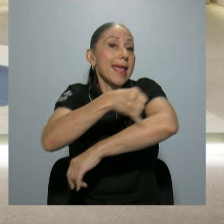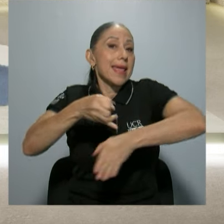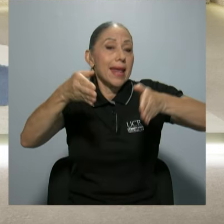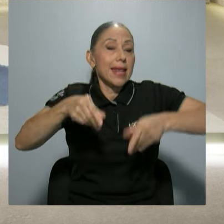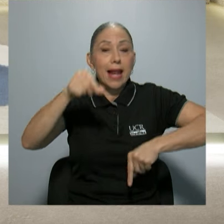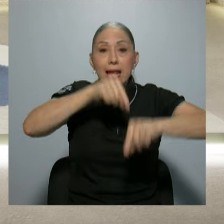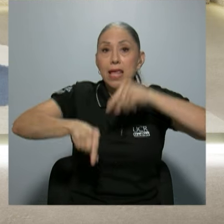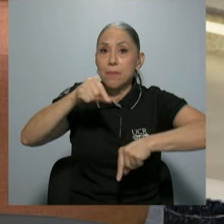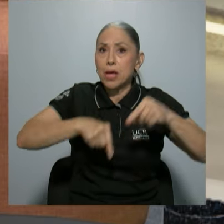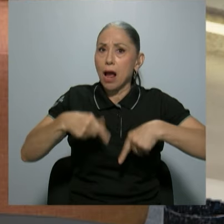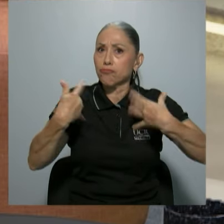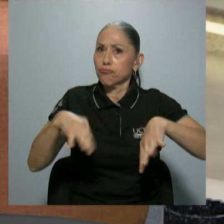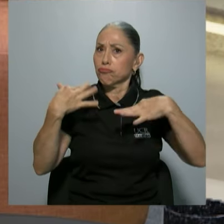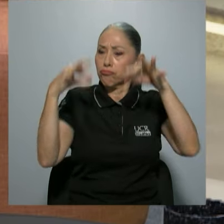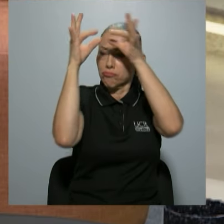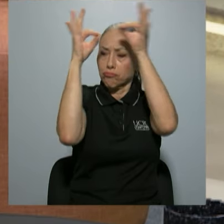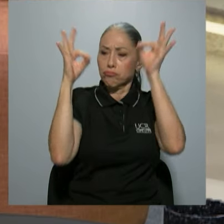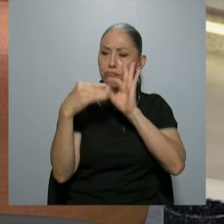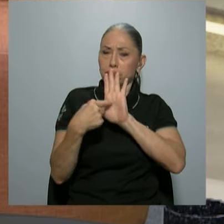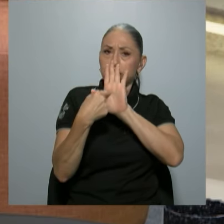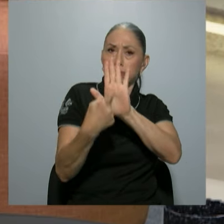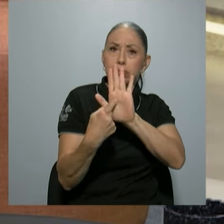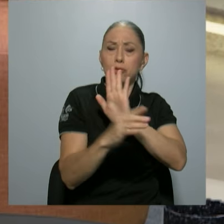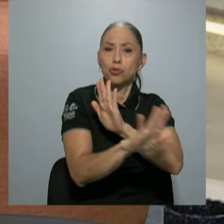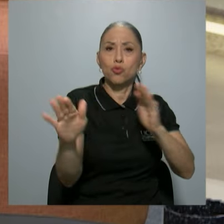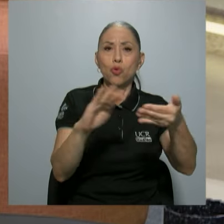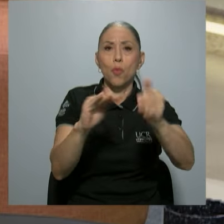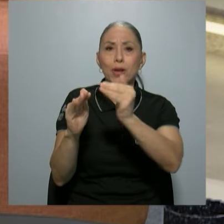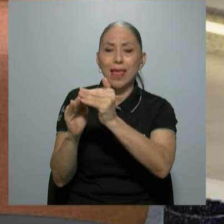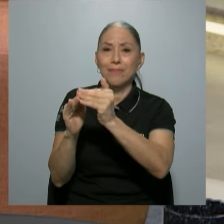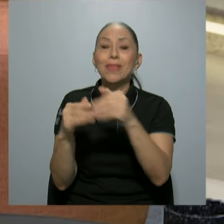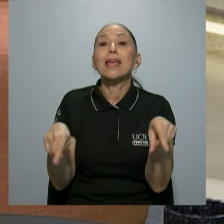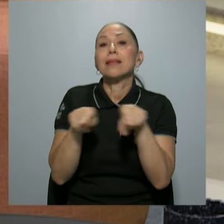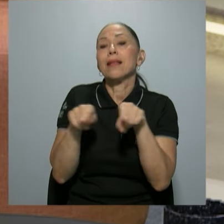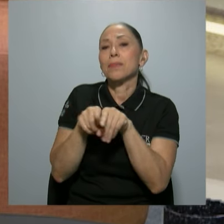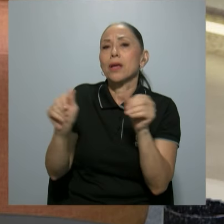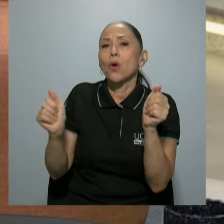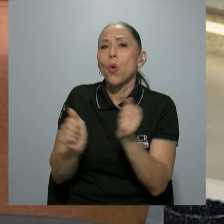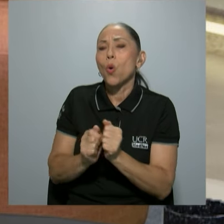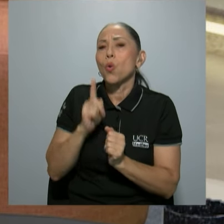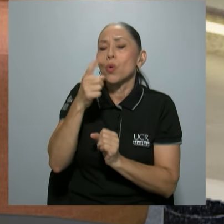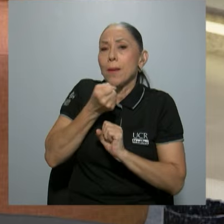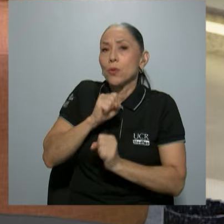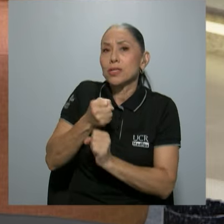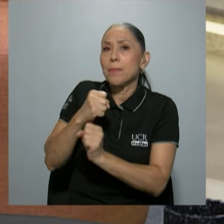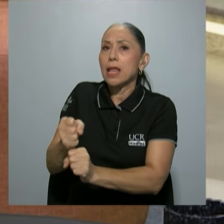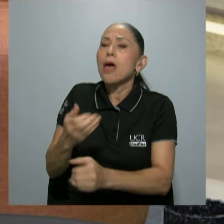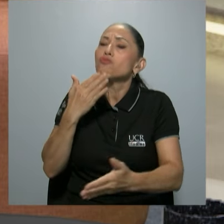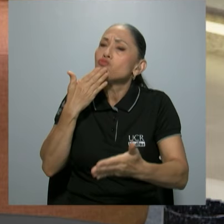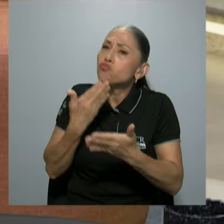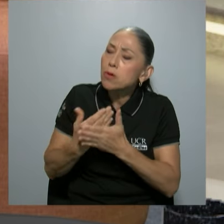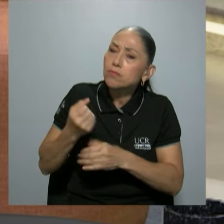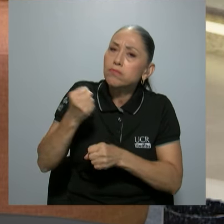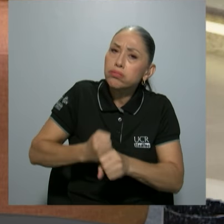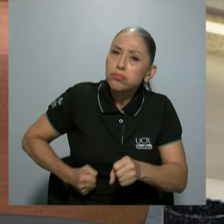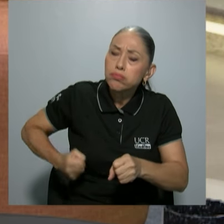su comunidad y también con una municipalidad que ha tenido muy buen suceso en